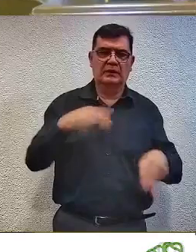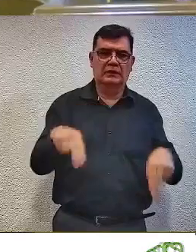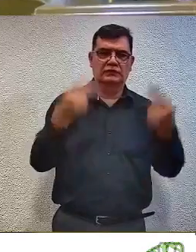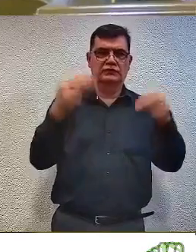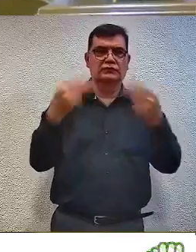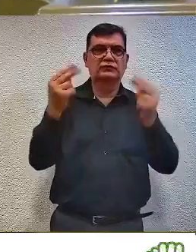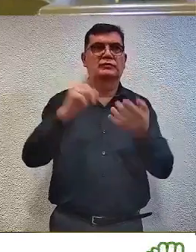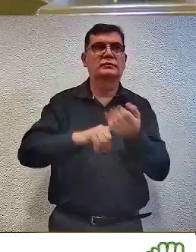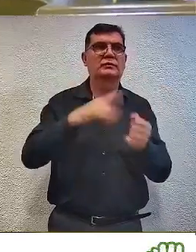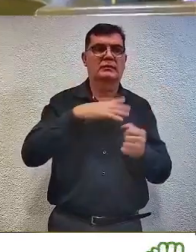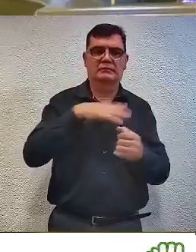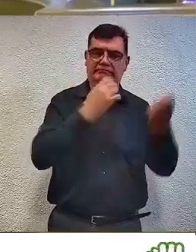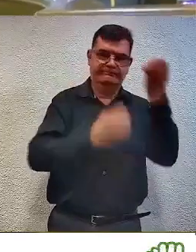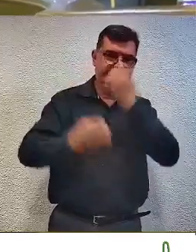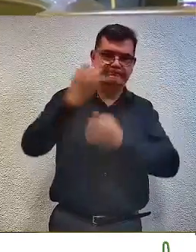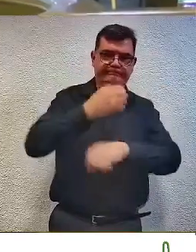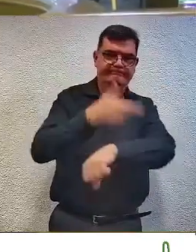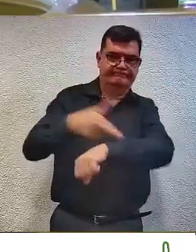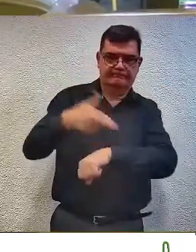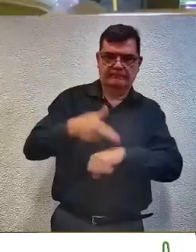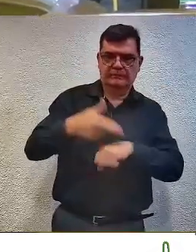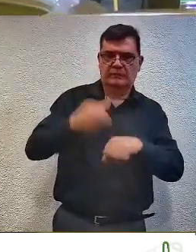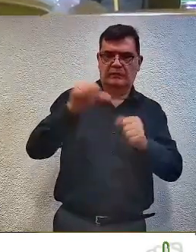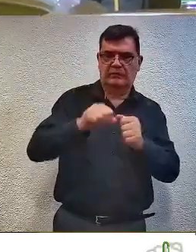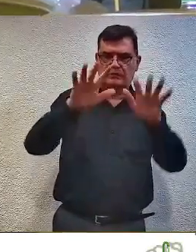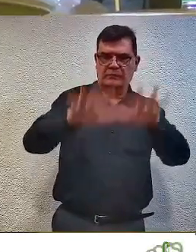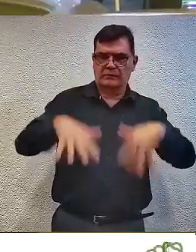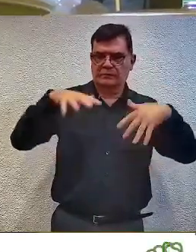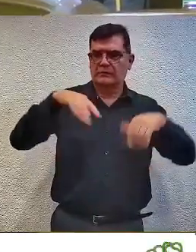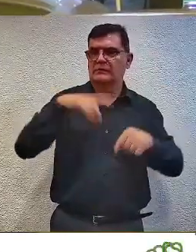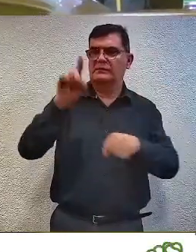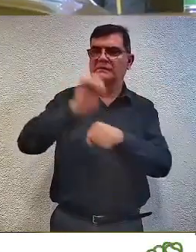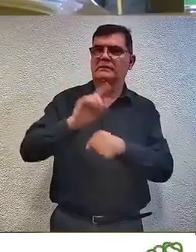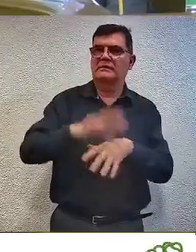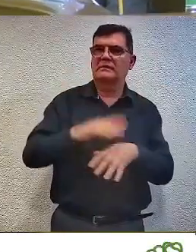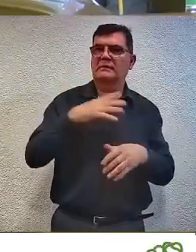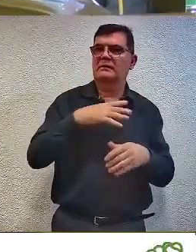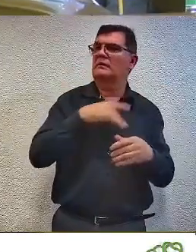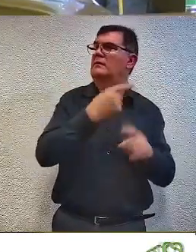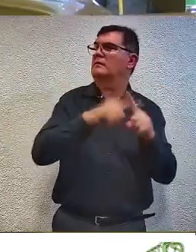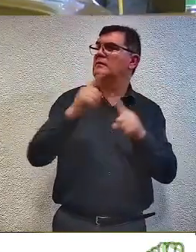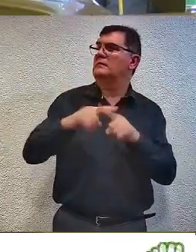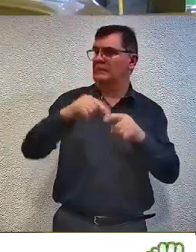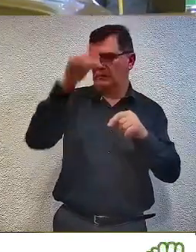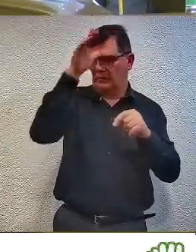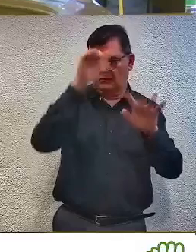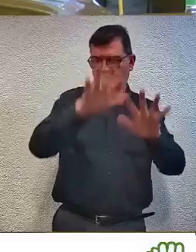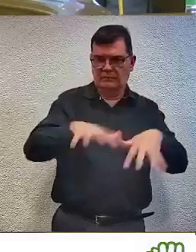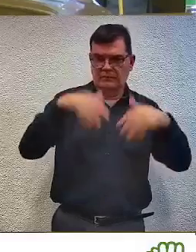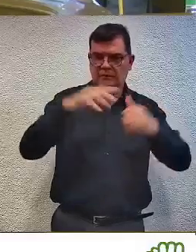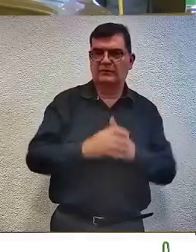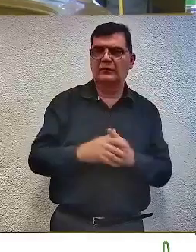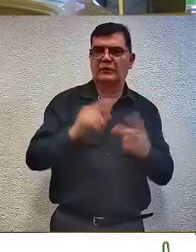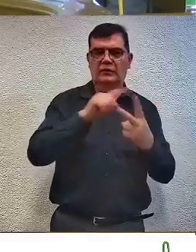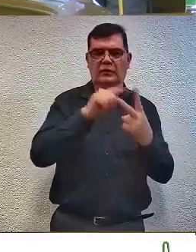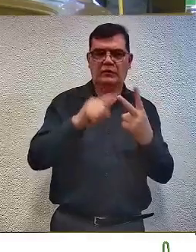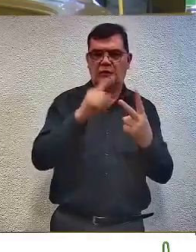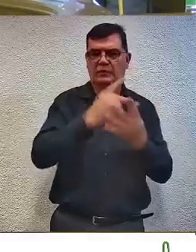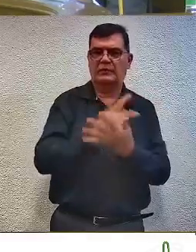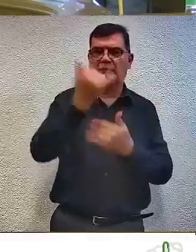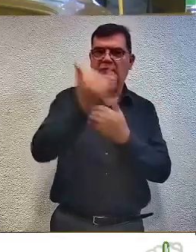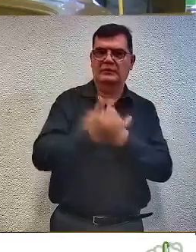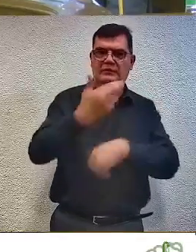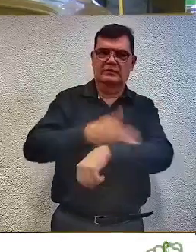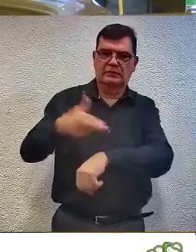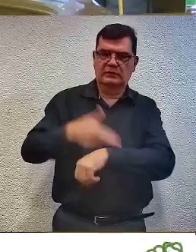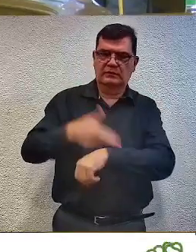listados para analizar y resolver en la presente sesión corresponden a 4 proyectos de acuerdos plenarios, 2 proyectos de resolución